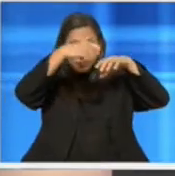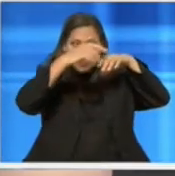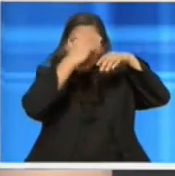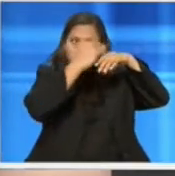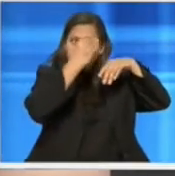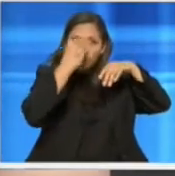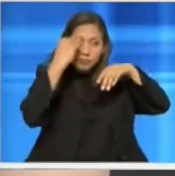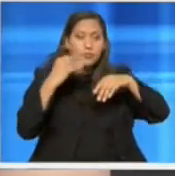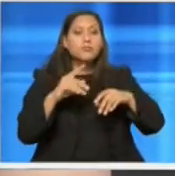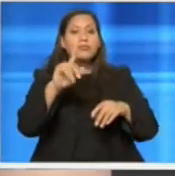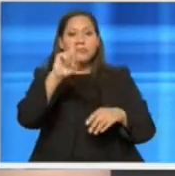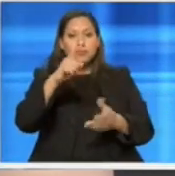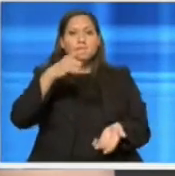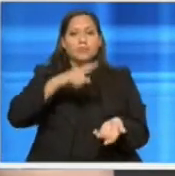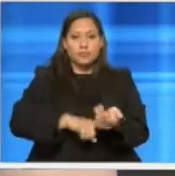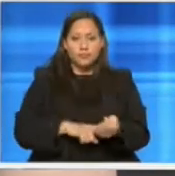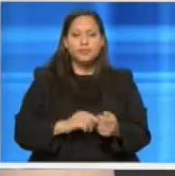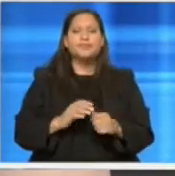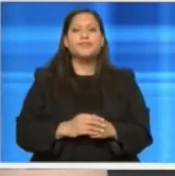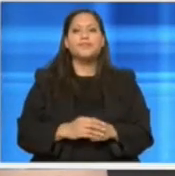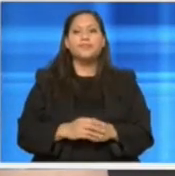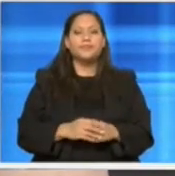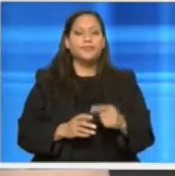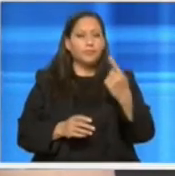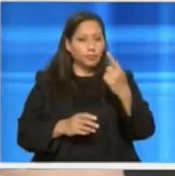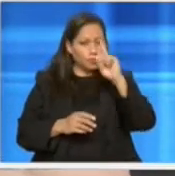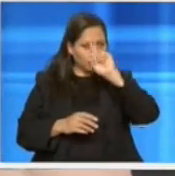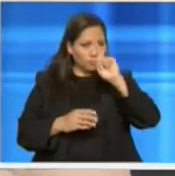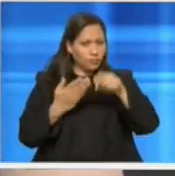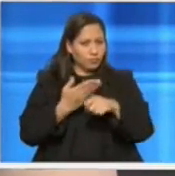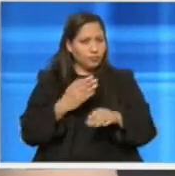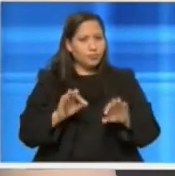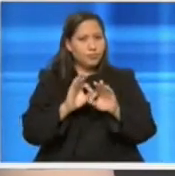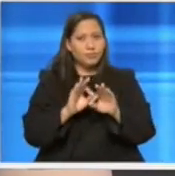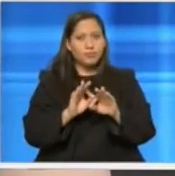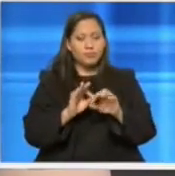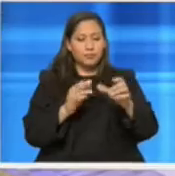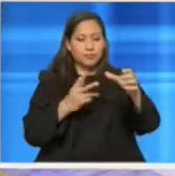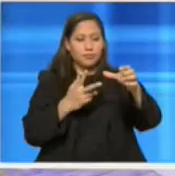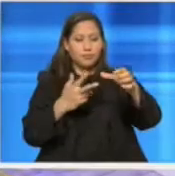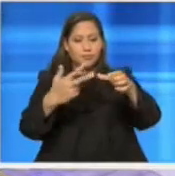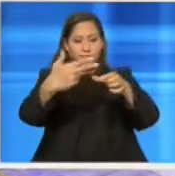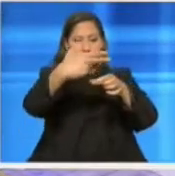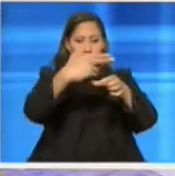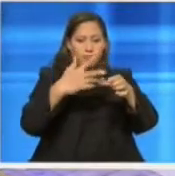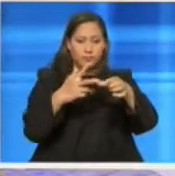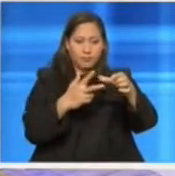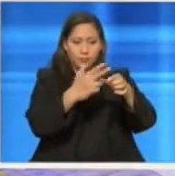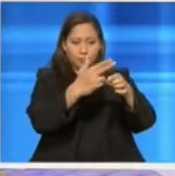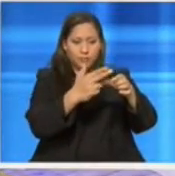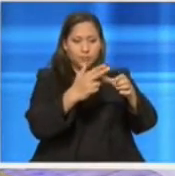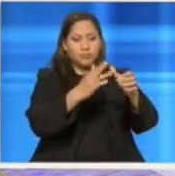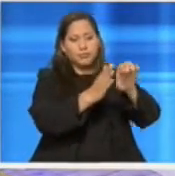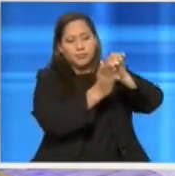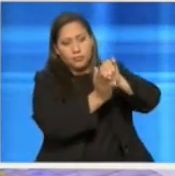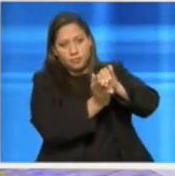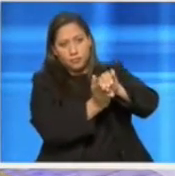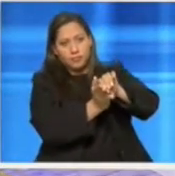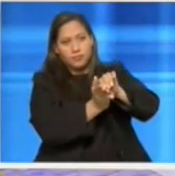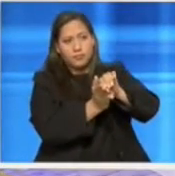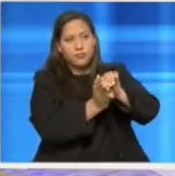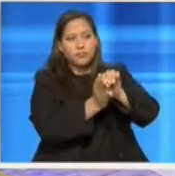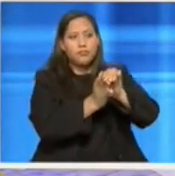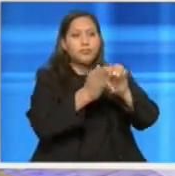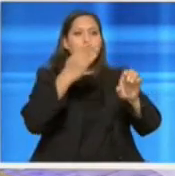agua. Y un truco muy sencillo para poder desmaquillar bien es cortas un disco de algodón a la mitad, lo humedeces con el producto, lo